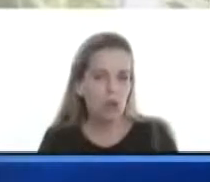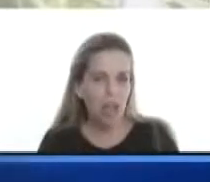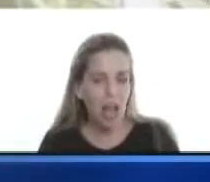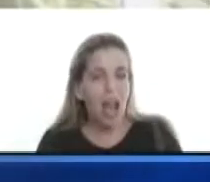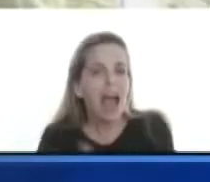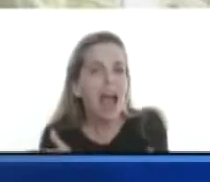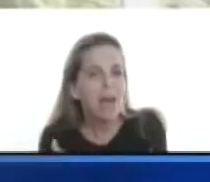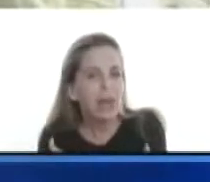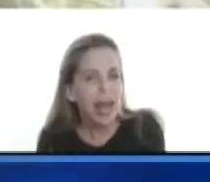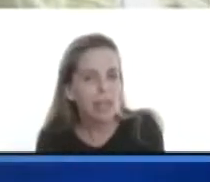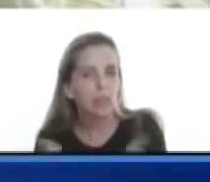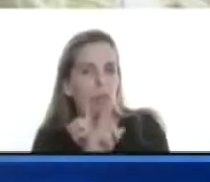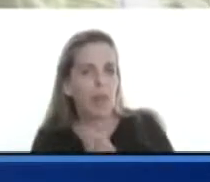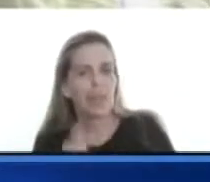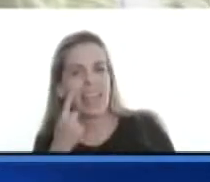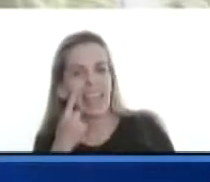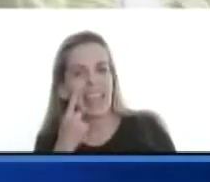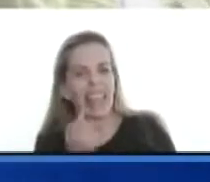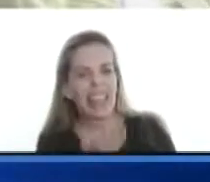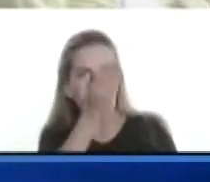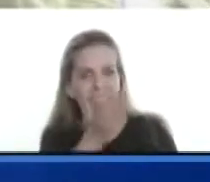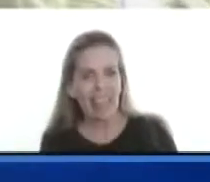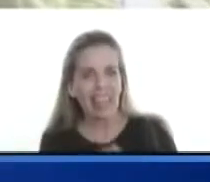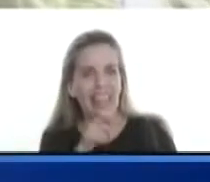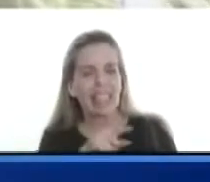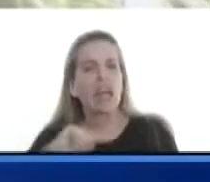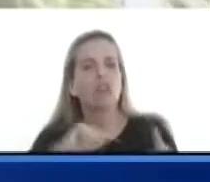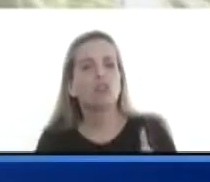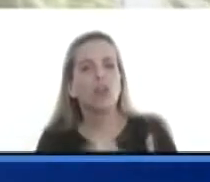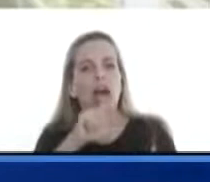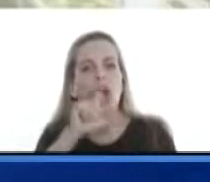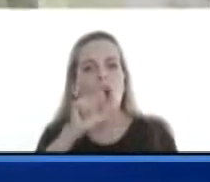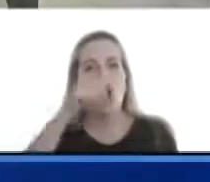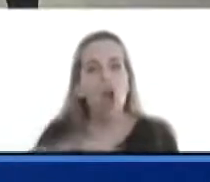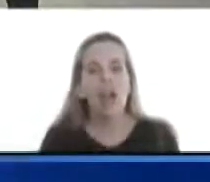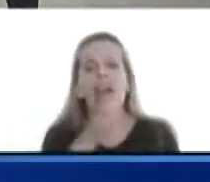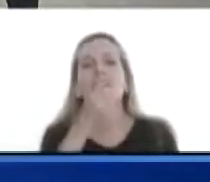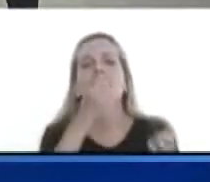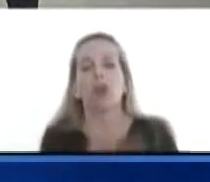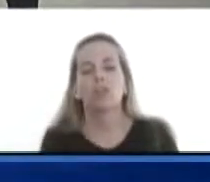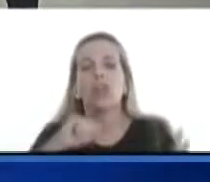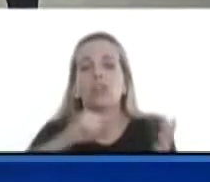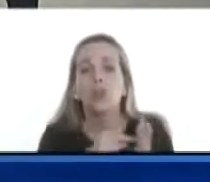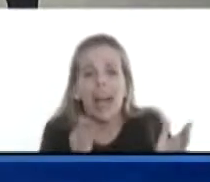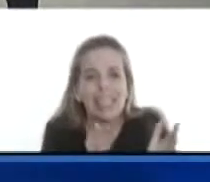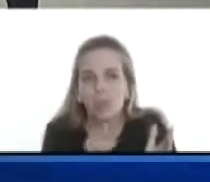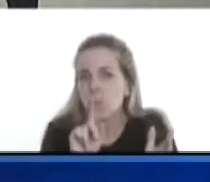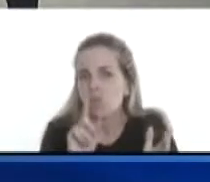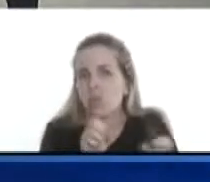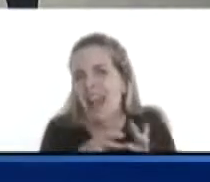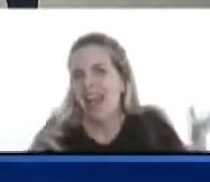Abrazo muy grande al intendente de esa maravillosa ciudad que es Colón, que no es una ciudad chiquita, es una ciudad